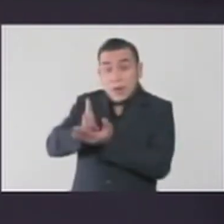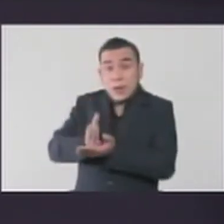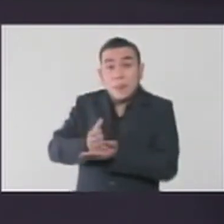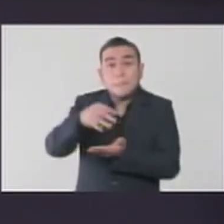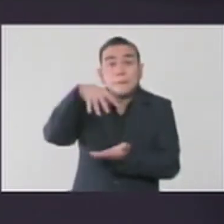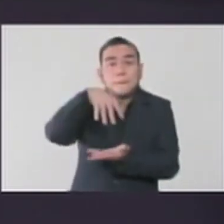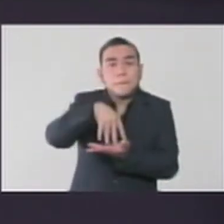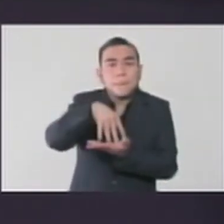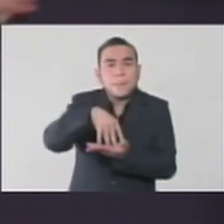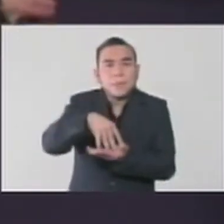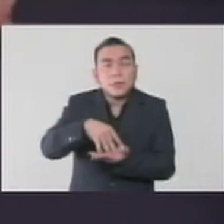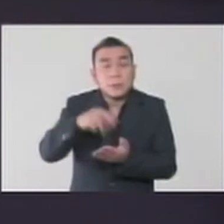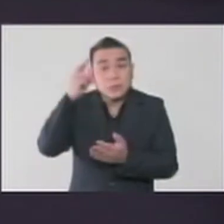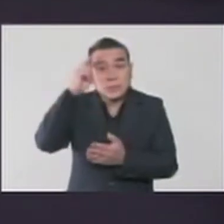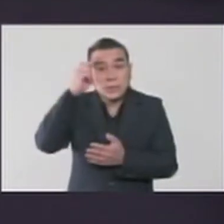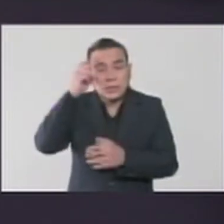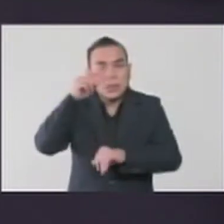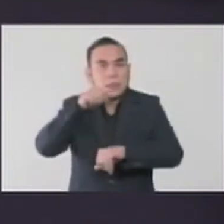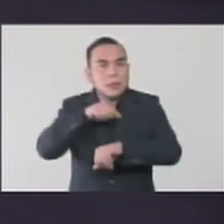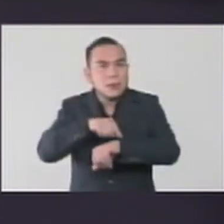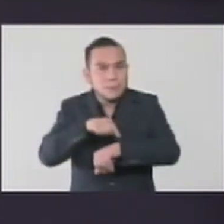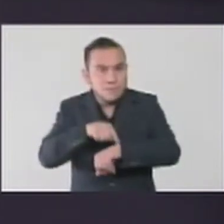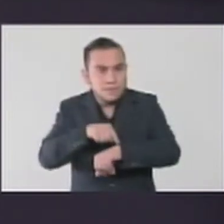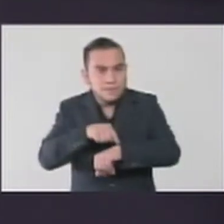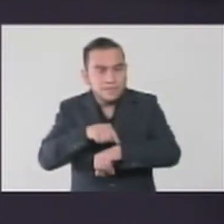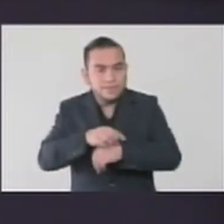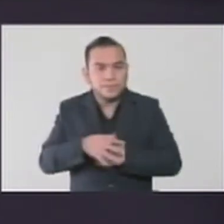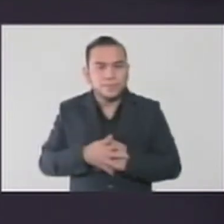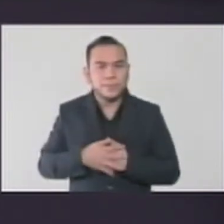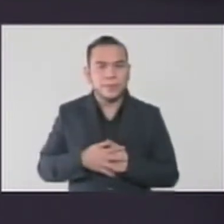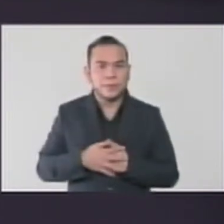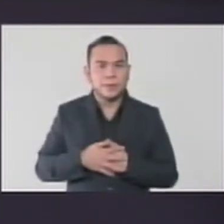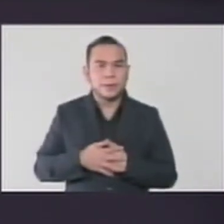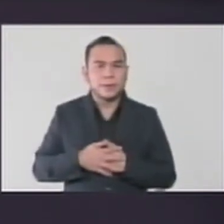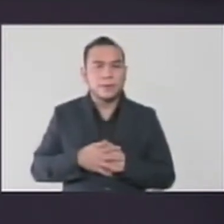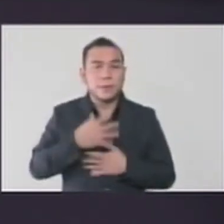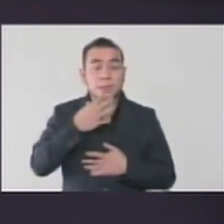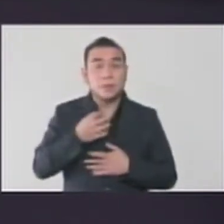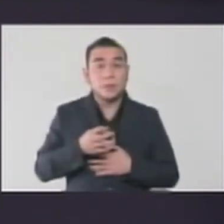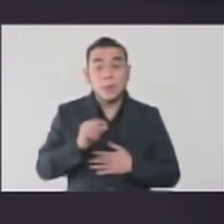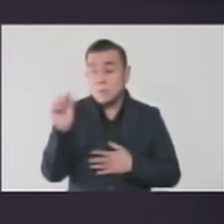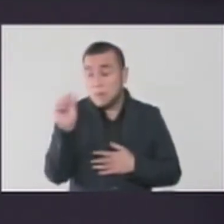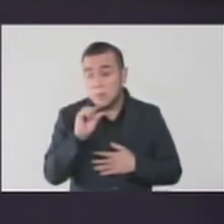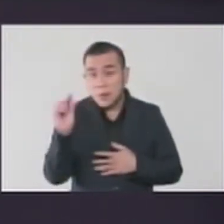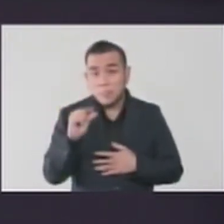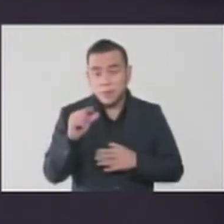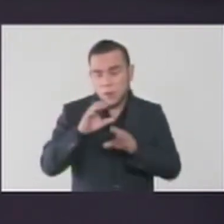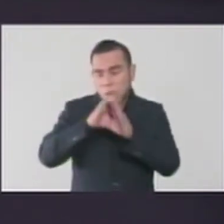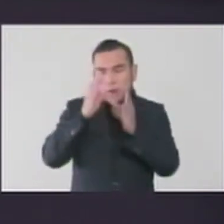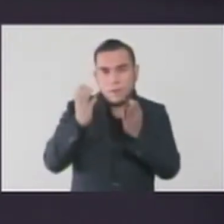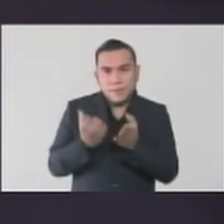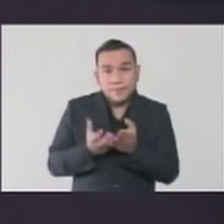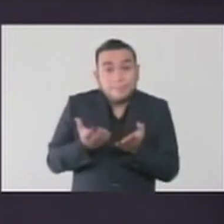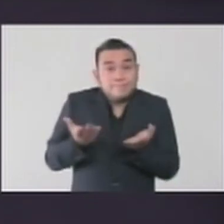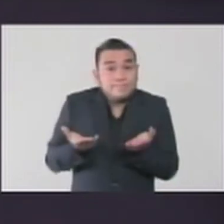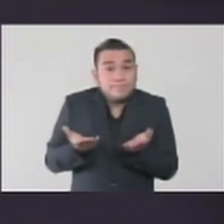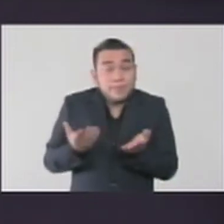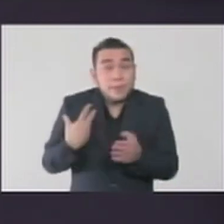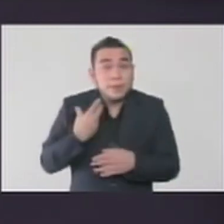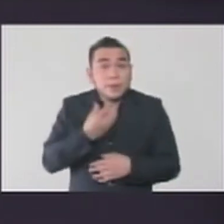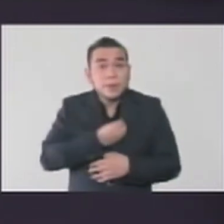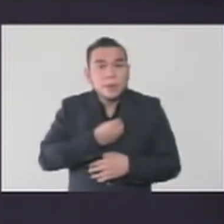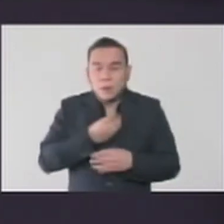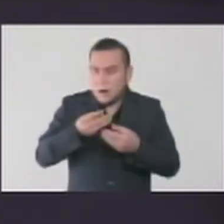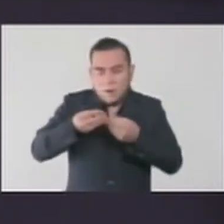para inyectarlas eso requiere tiempo requiere autorización e internacionales etcétera y por lo tanto nosotros no vamos a